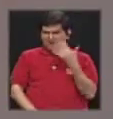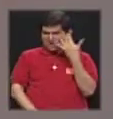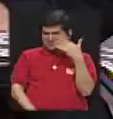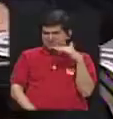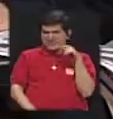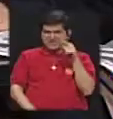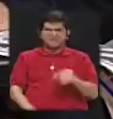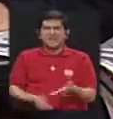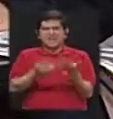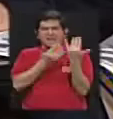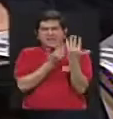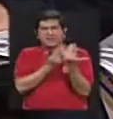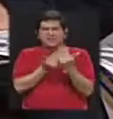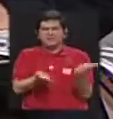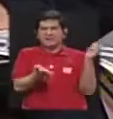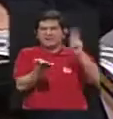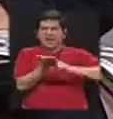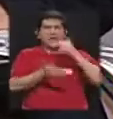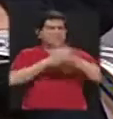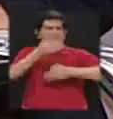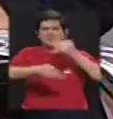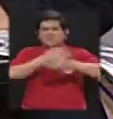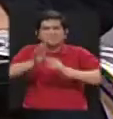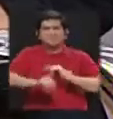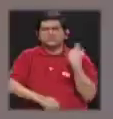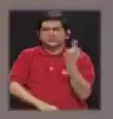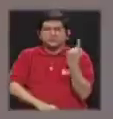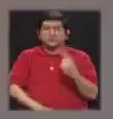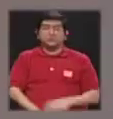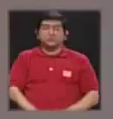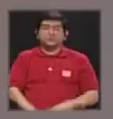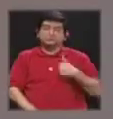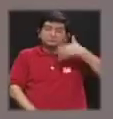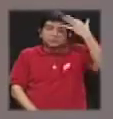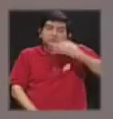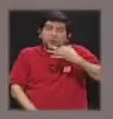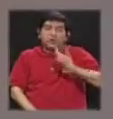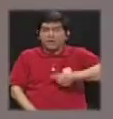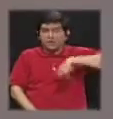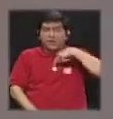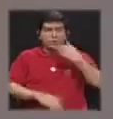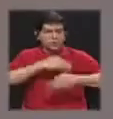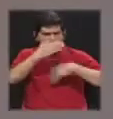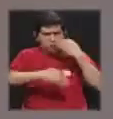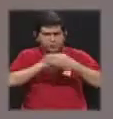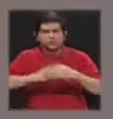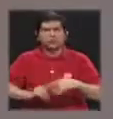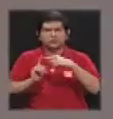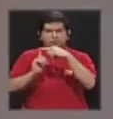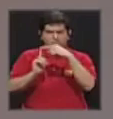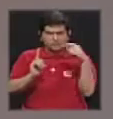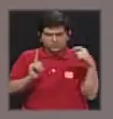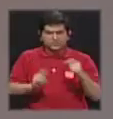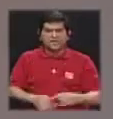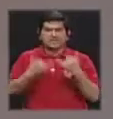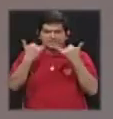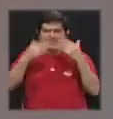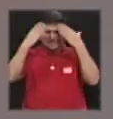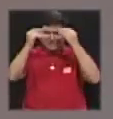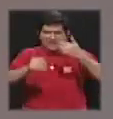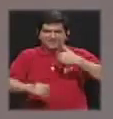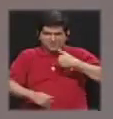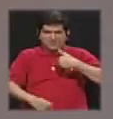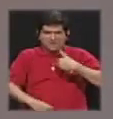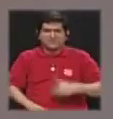sea aprobado de trámite. Bueno, eso es lo que yo creo, porque resulta que hemos hecho gestiones para que, aparte de la información que ya poseemos, que